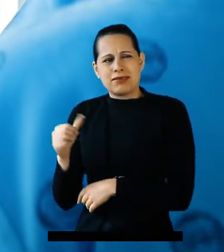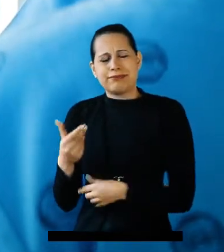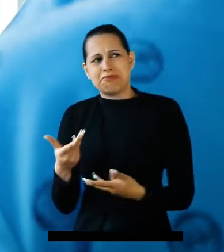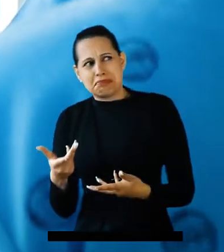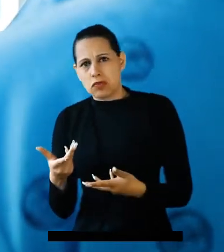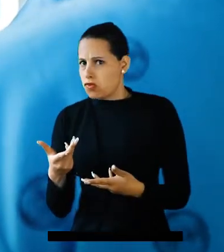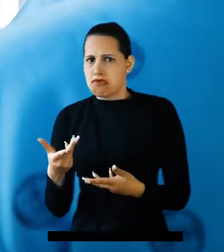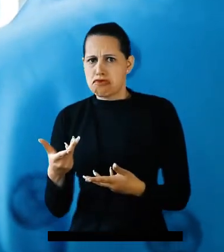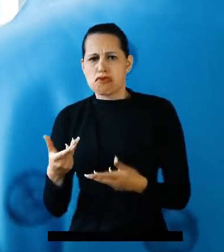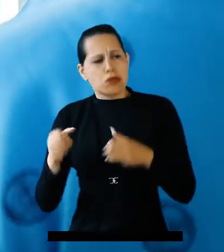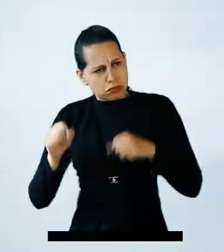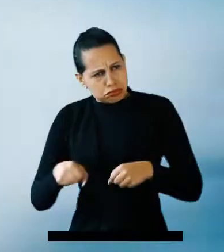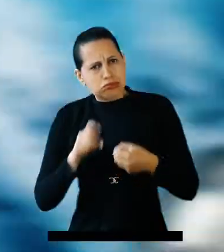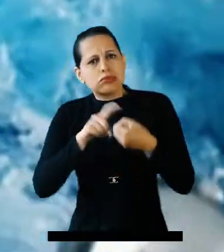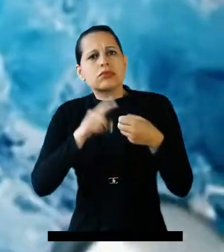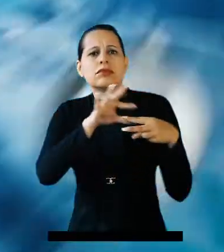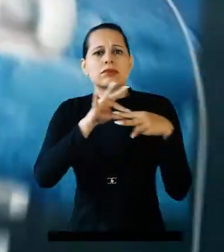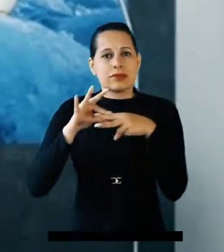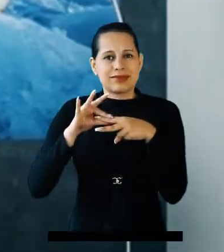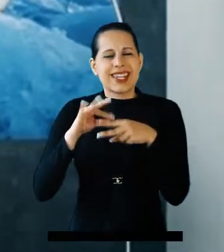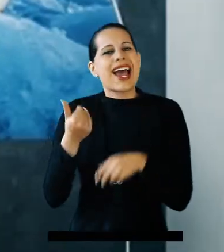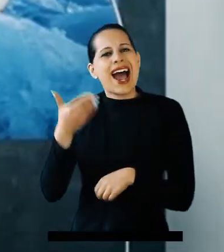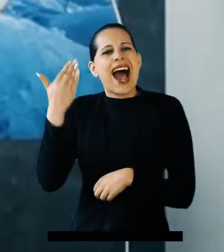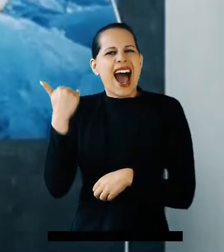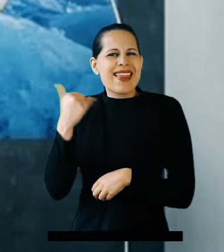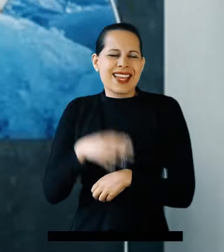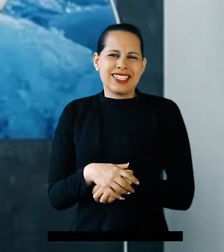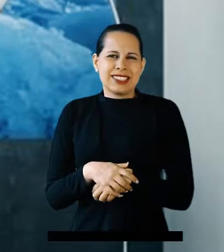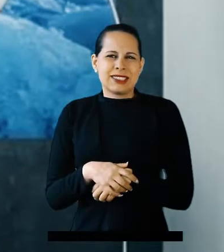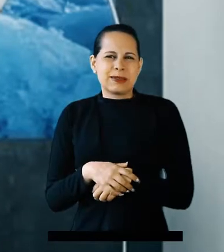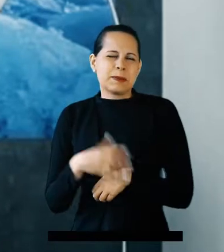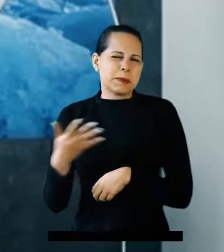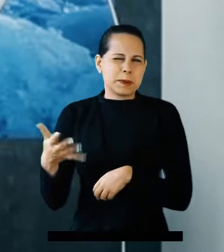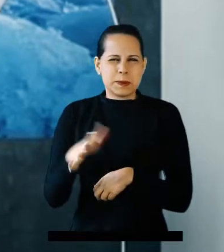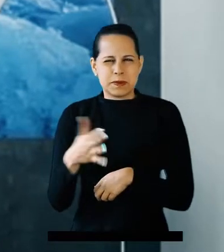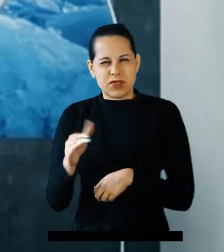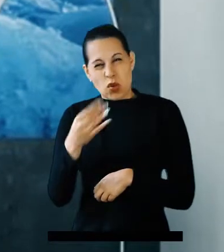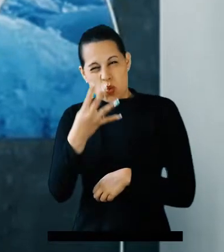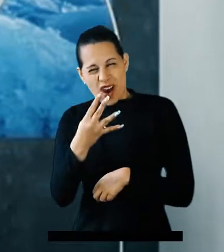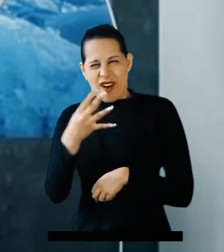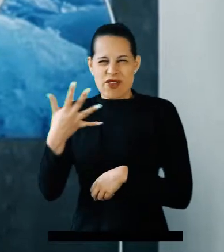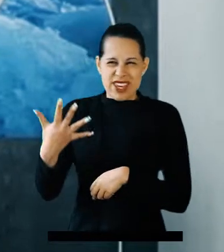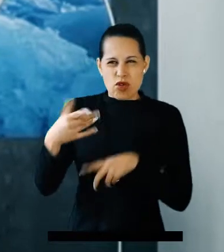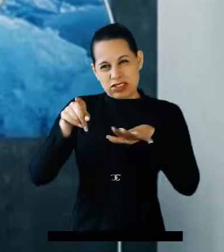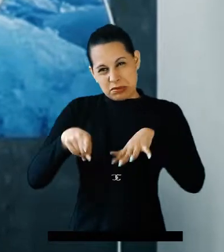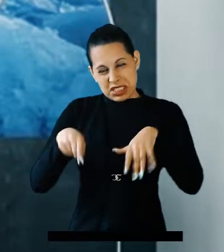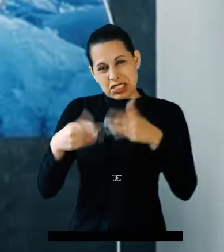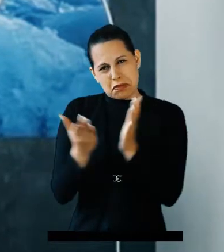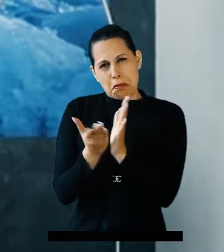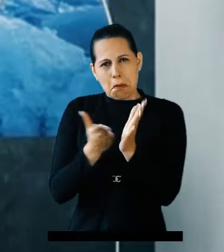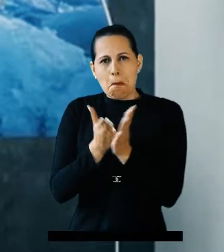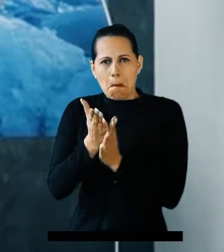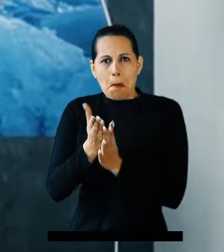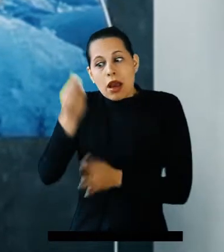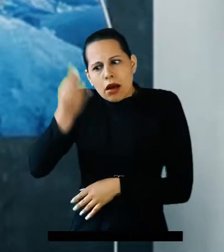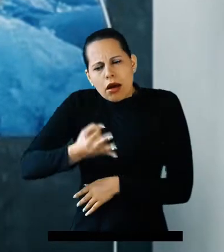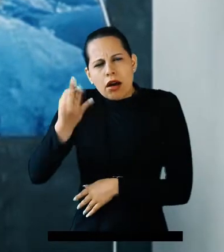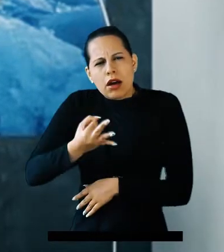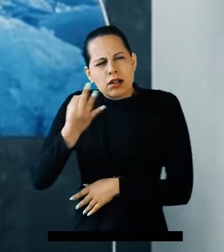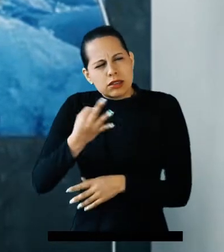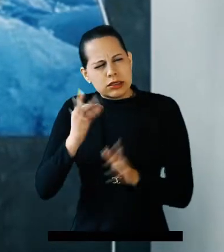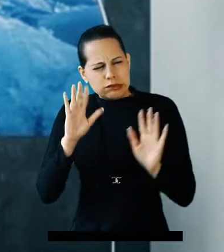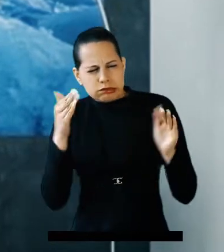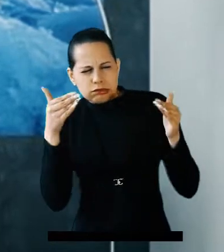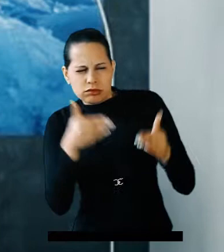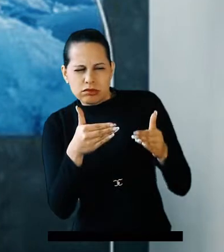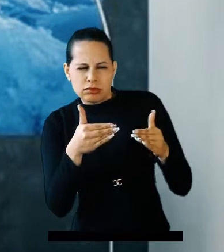esta especialidad que la apasiona. Desde que empecé clínicas, que es más o menos en cuarto o quinto semestre, siempre tuve afinidad